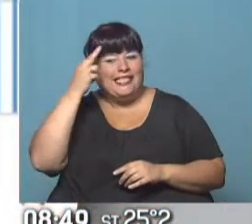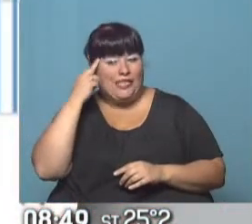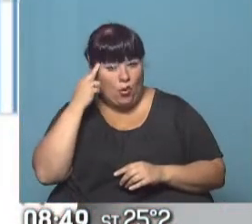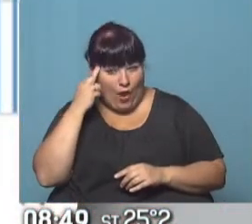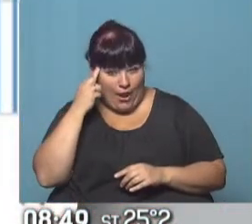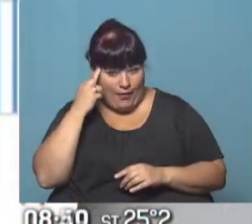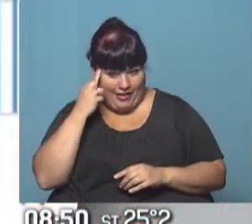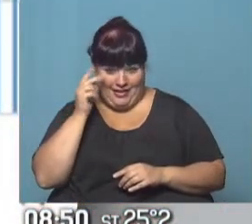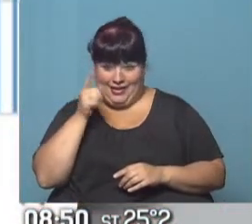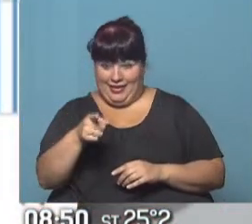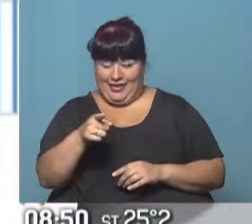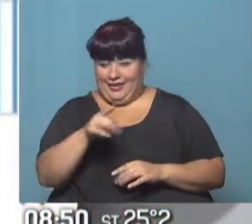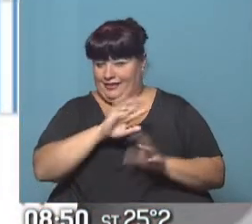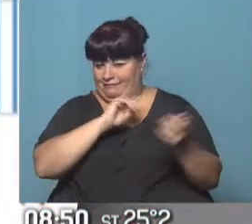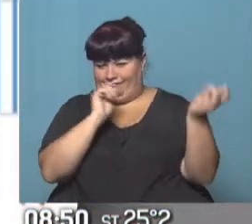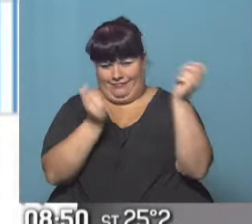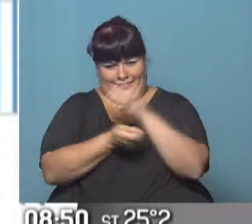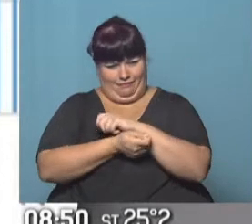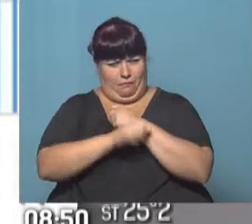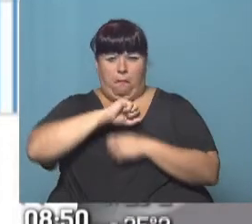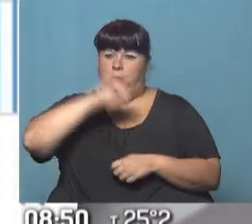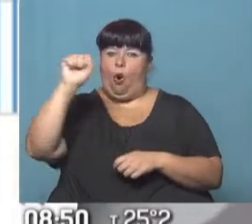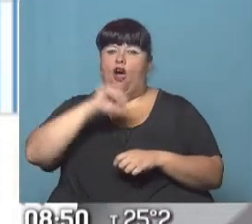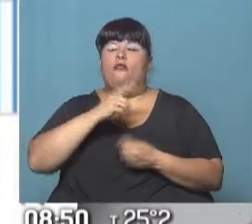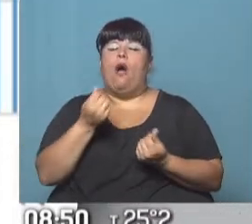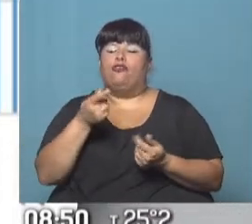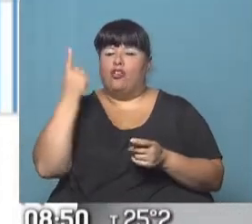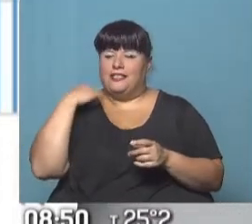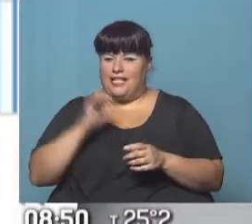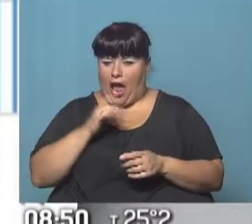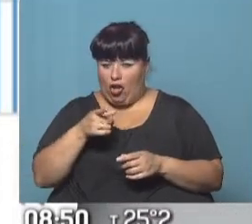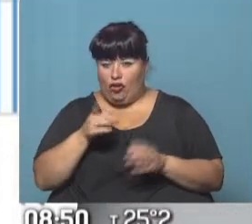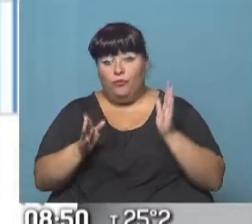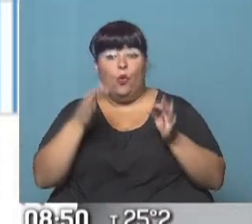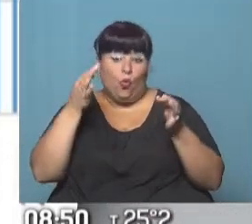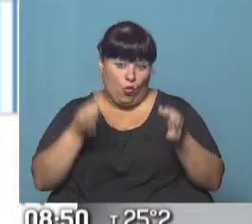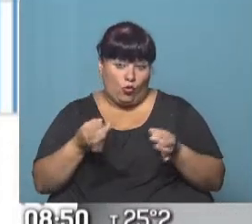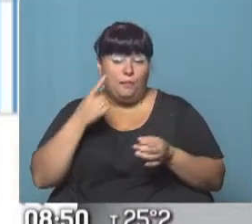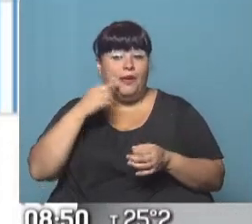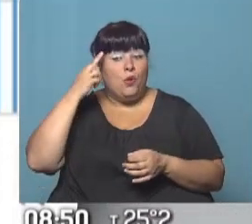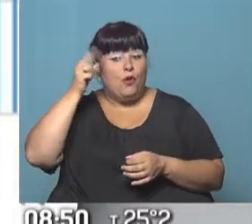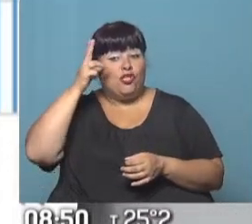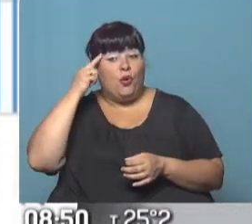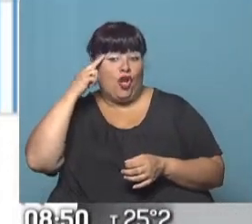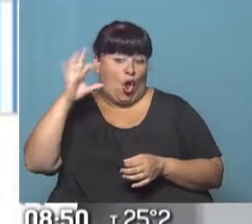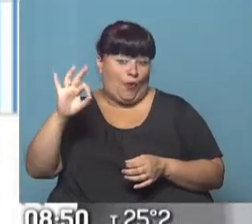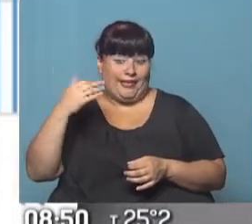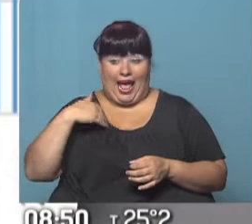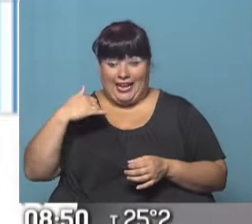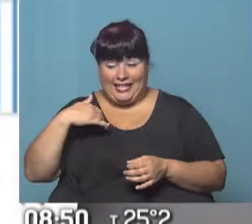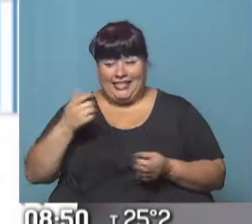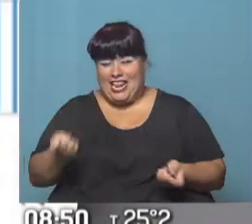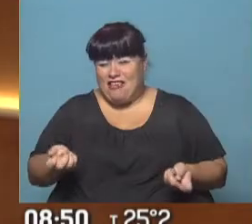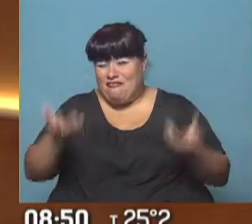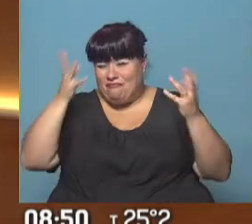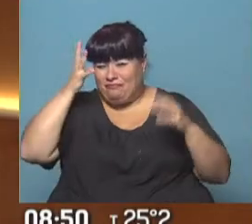1989. Allí cambia absolutamente todo. ¿A cuánto llegaba la inflación ese año, Ramiro? Mirá, justamente en el 89, el 90, Argentina llegó a la